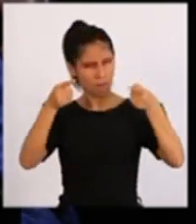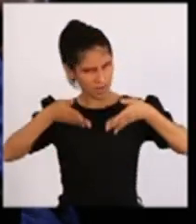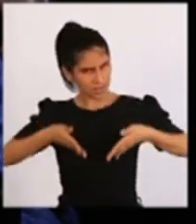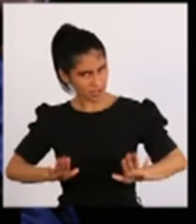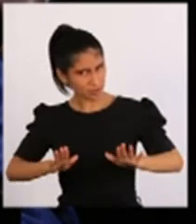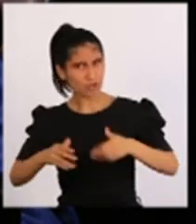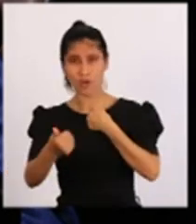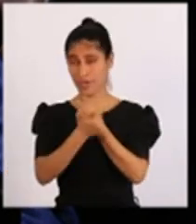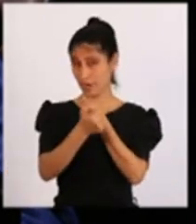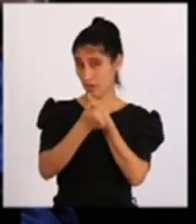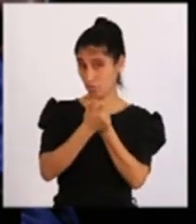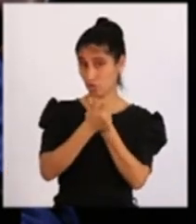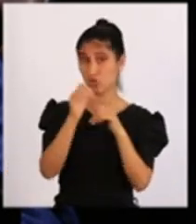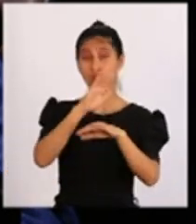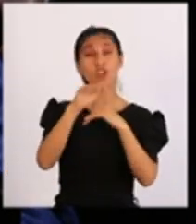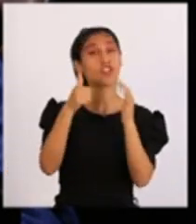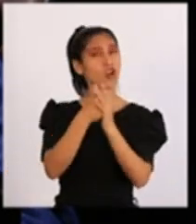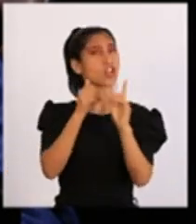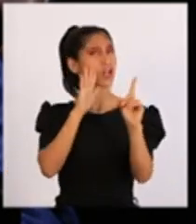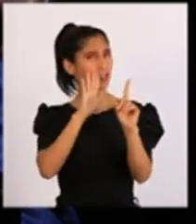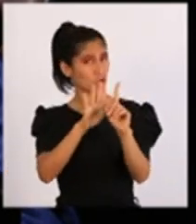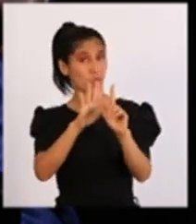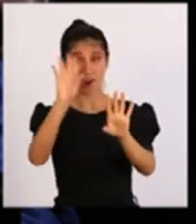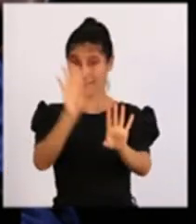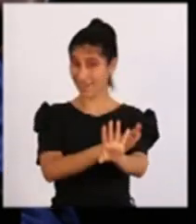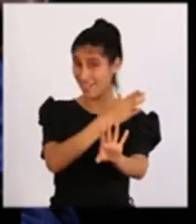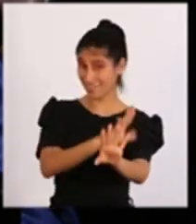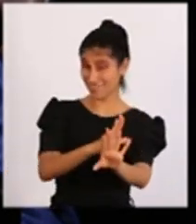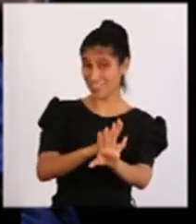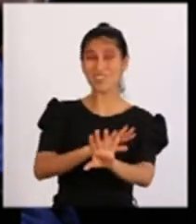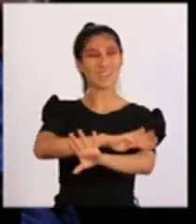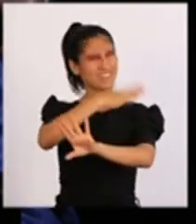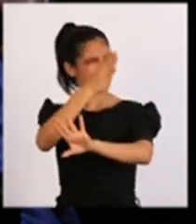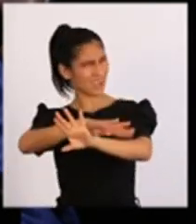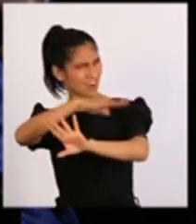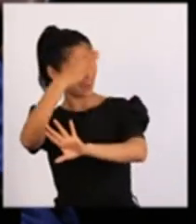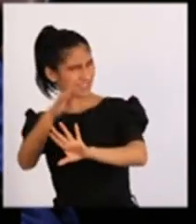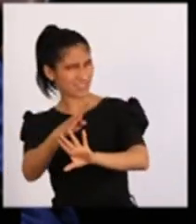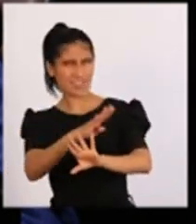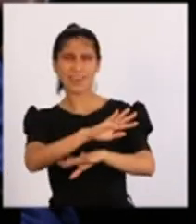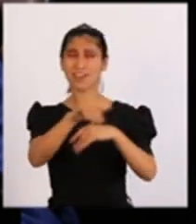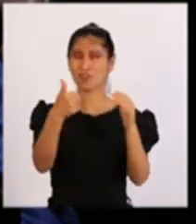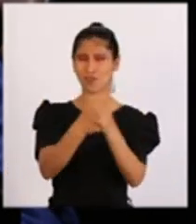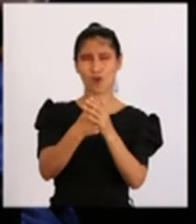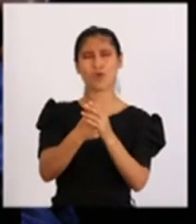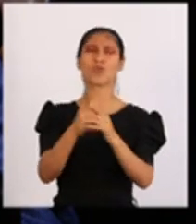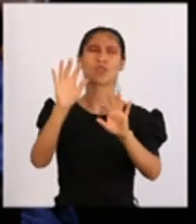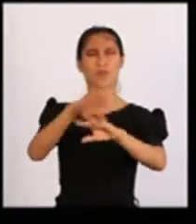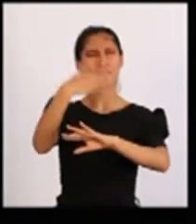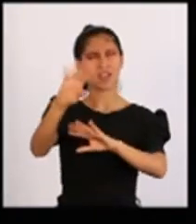por todo el mundo haciendo uso de su instrumento musical favorito, el violín.